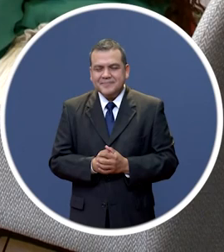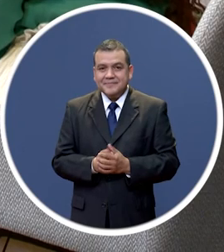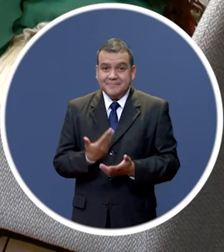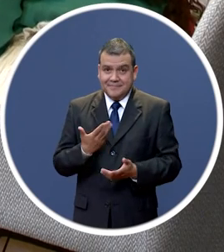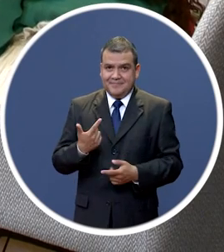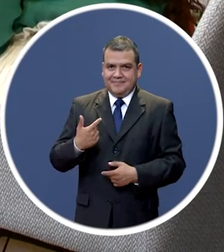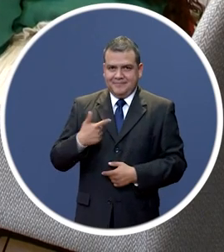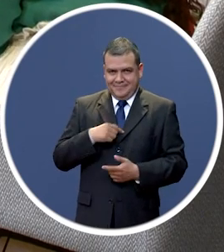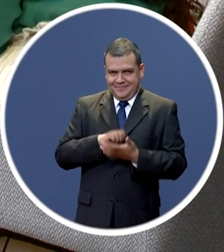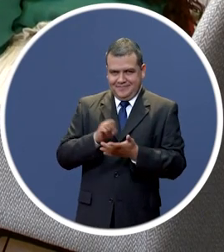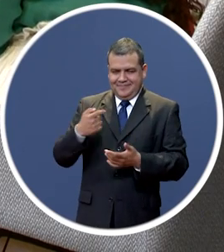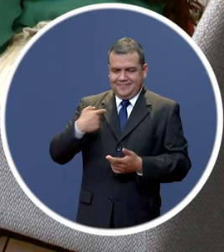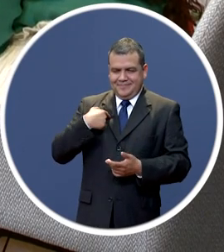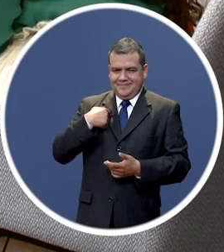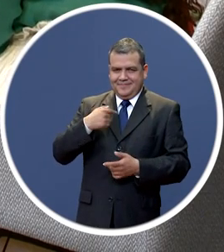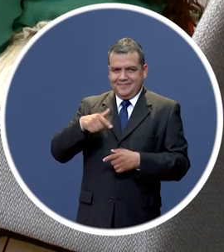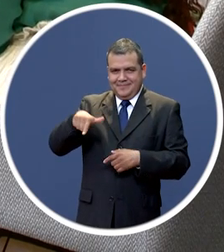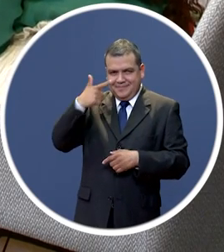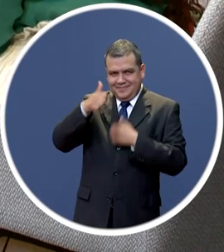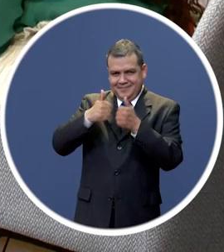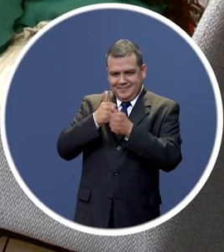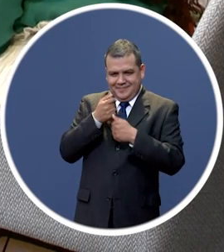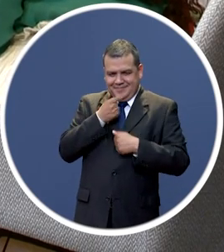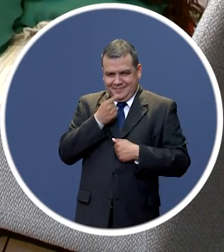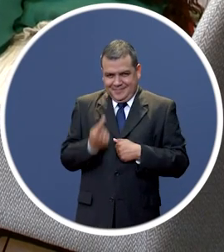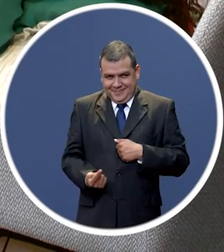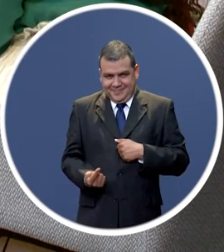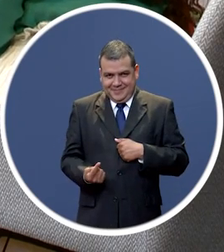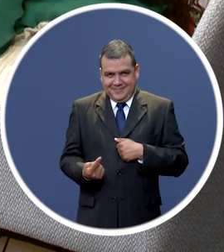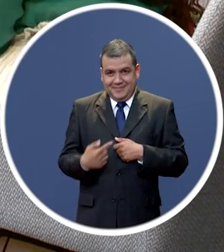Bueno, yo a los 12 años conocí a los sordos.